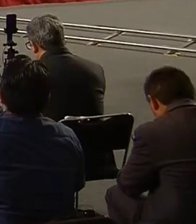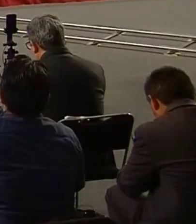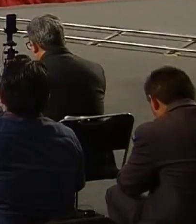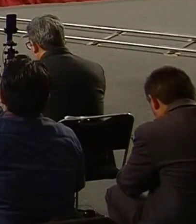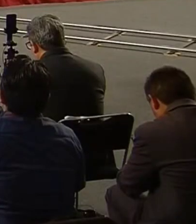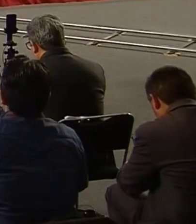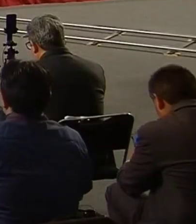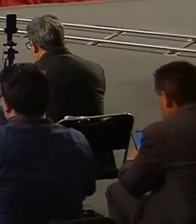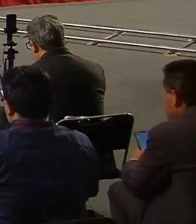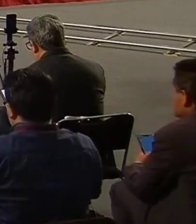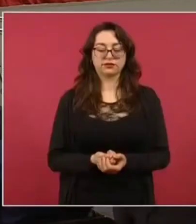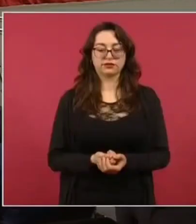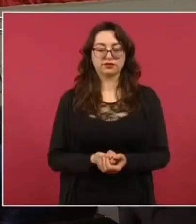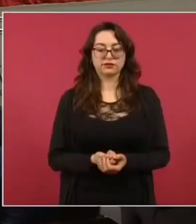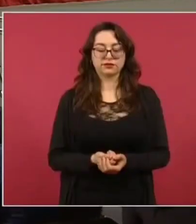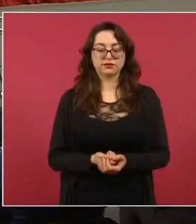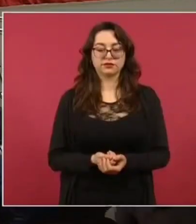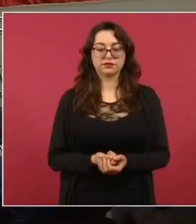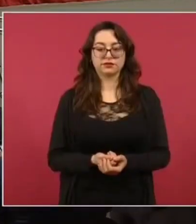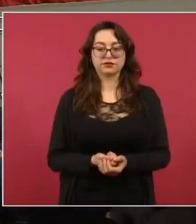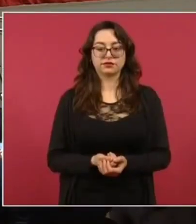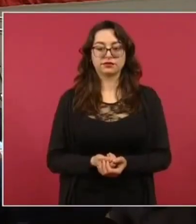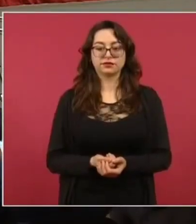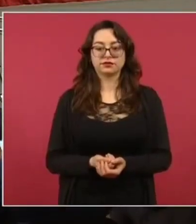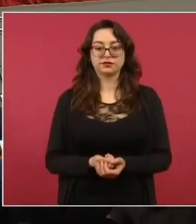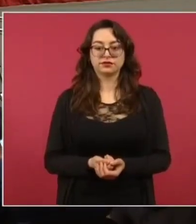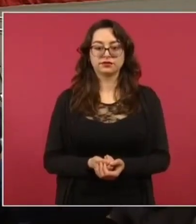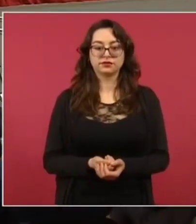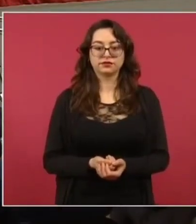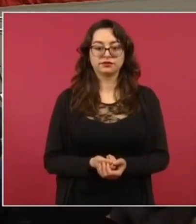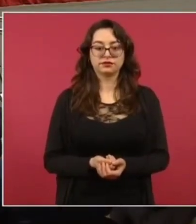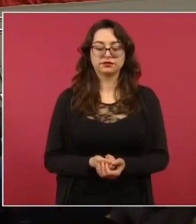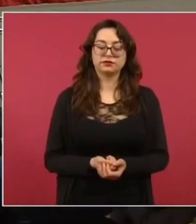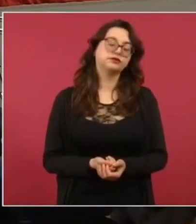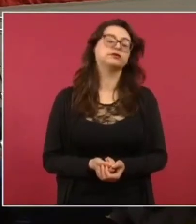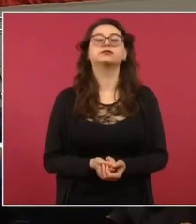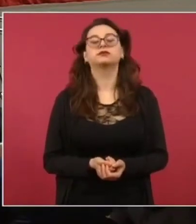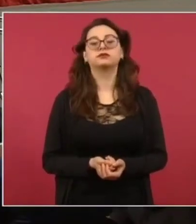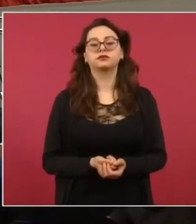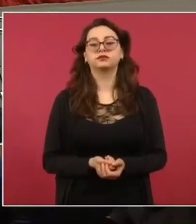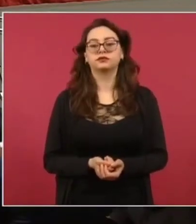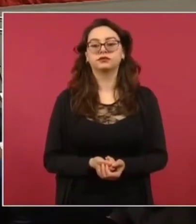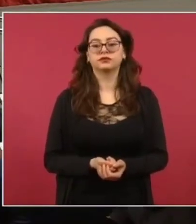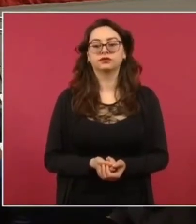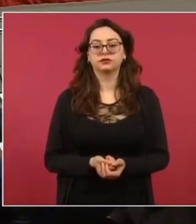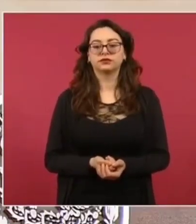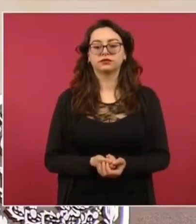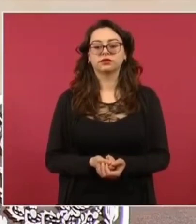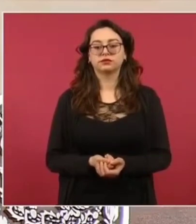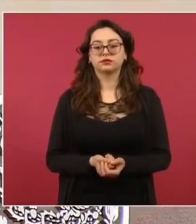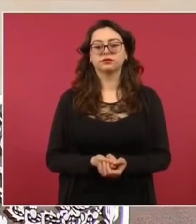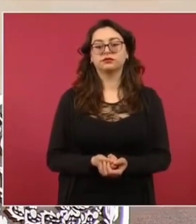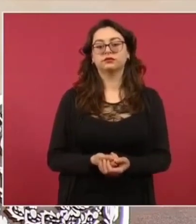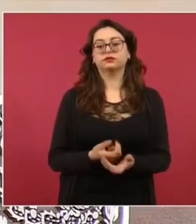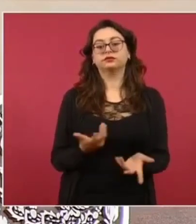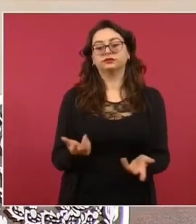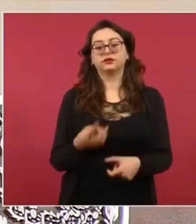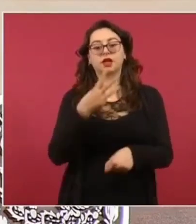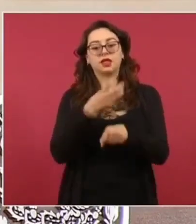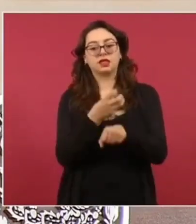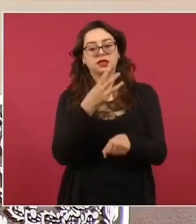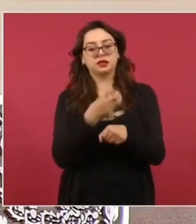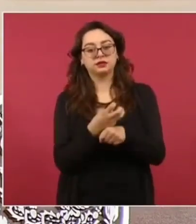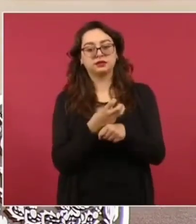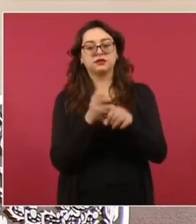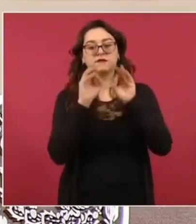$700,000 por mega y estamos en 695. Y luego el tercer método es la